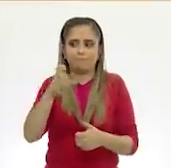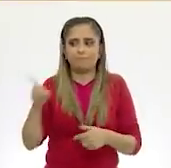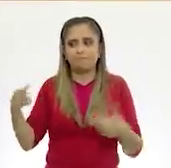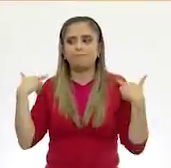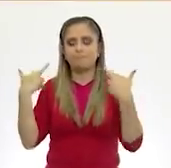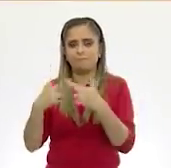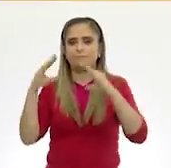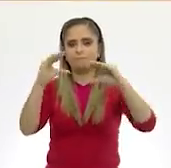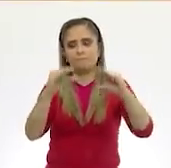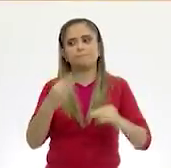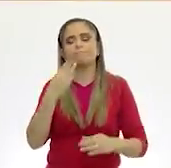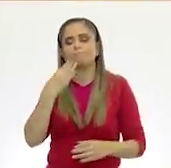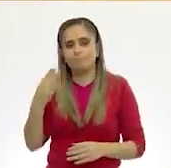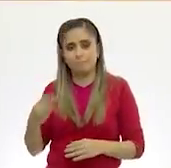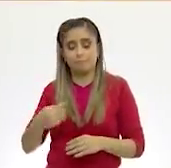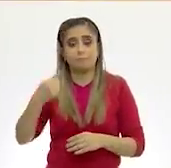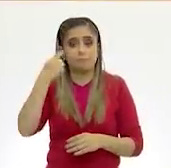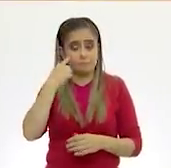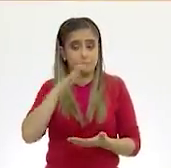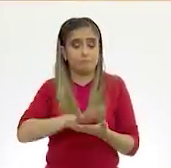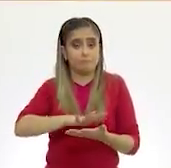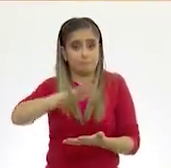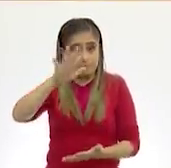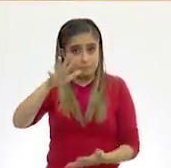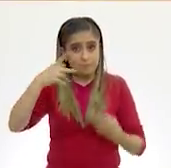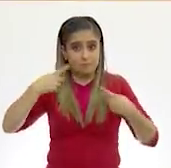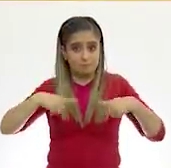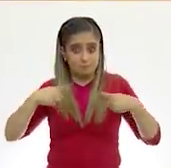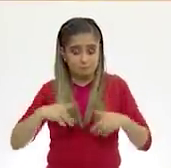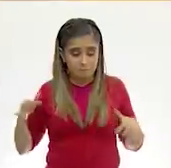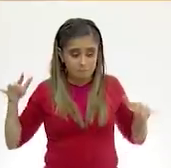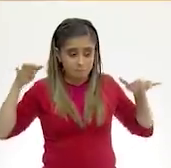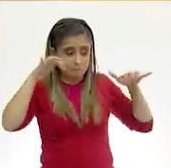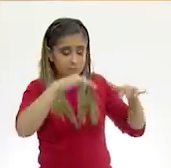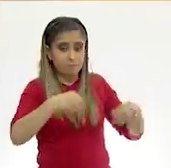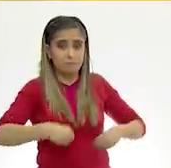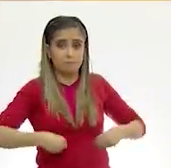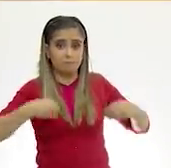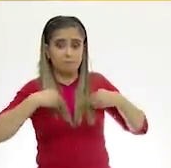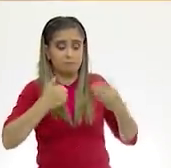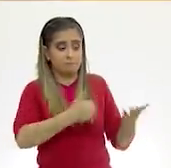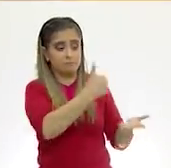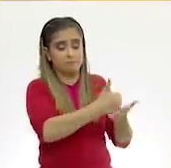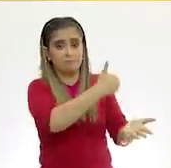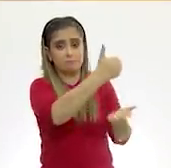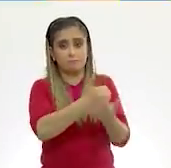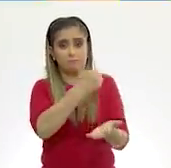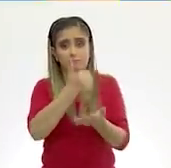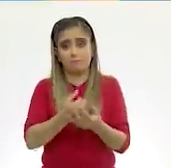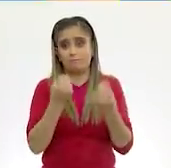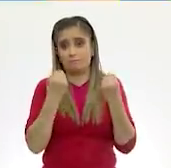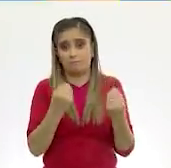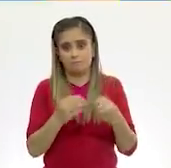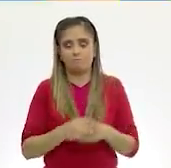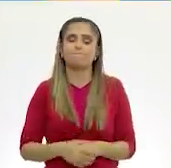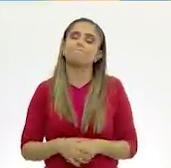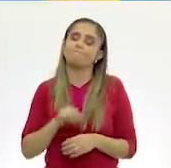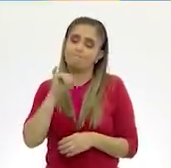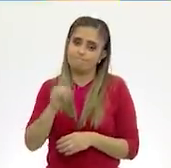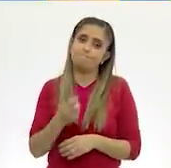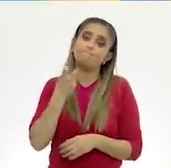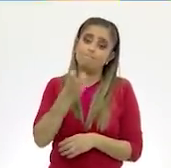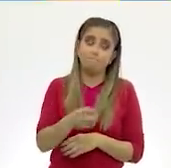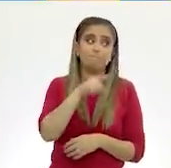maestro, que la mayoría de la población se concentra en las zonas urbanas. Excelente.